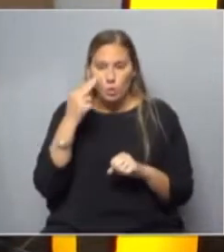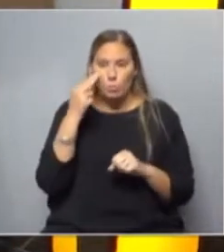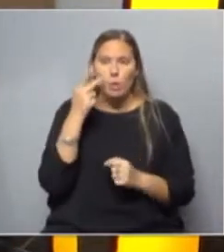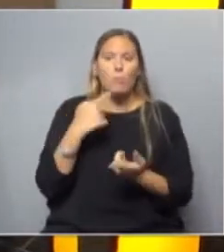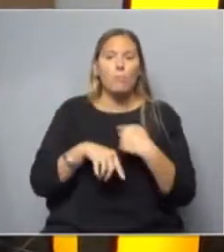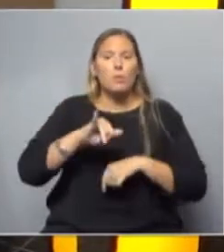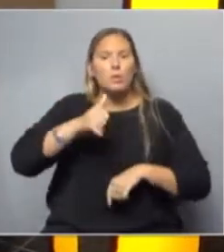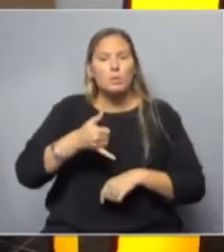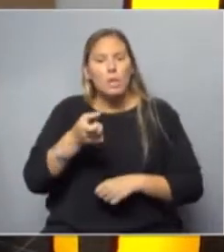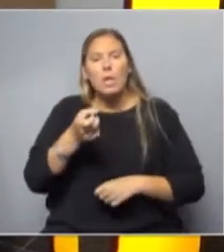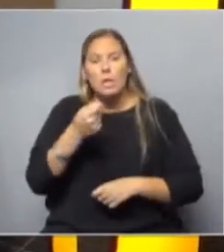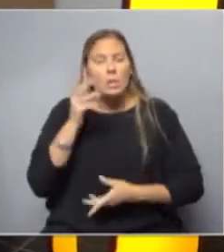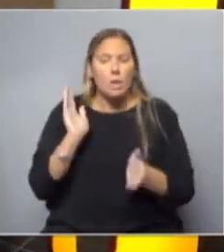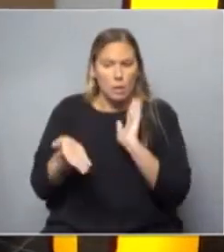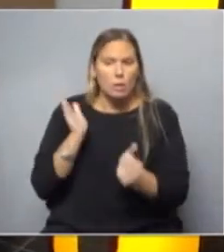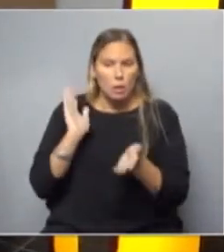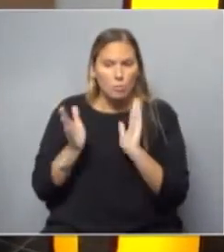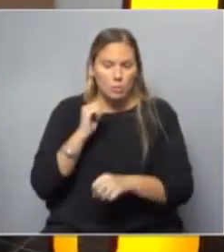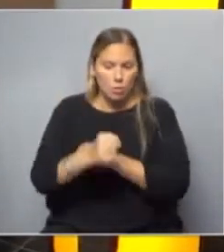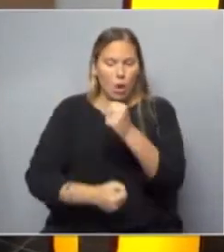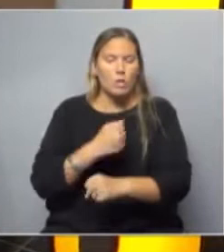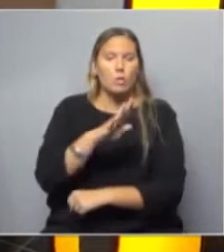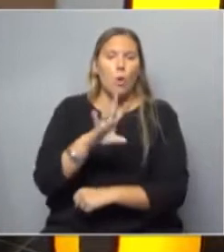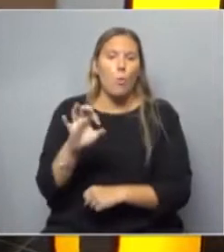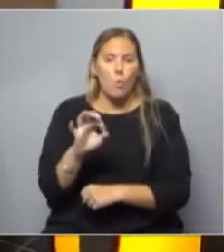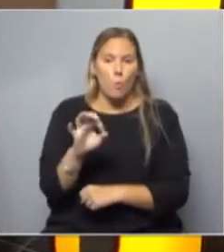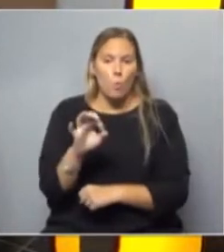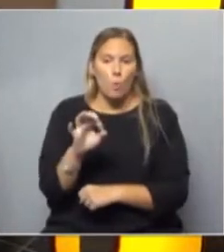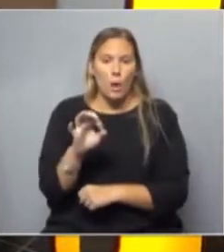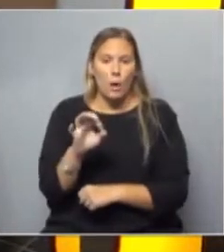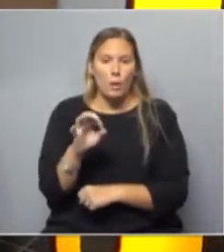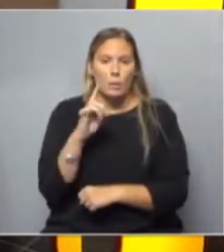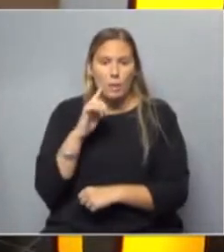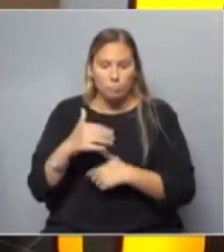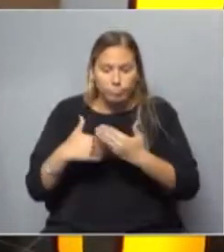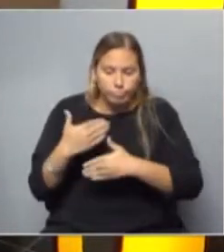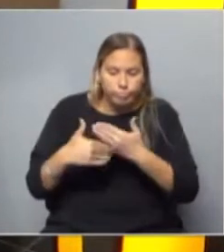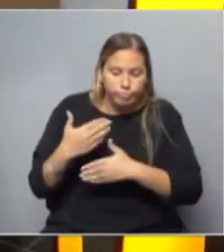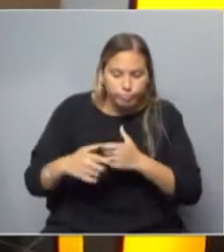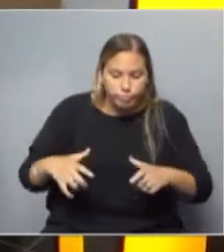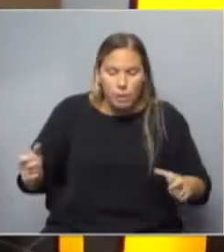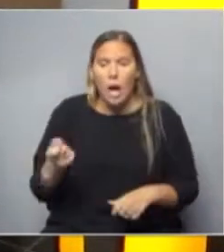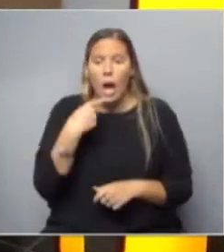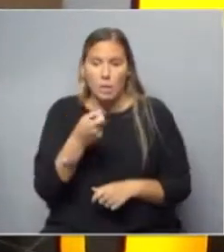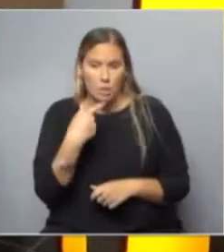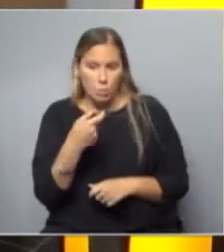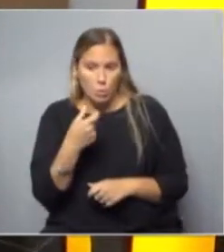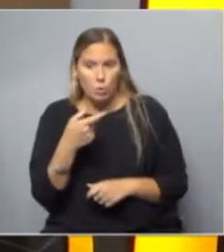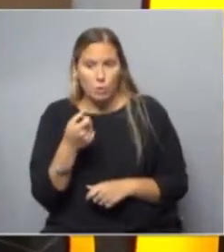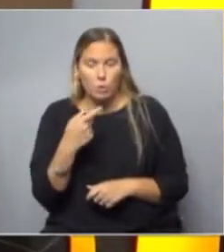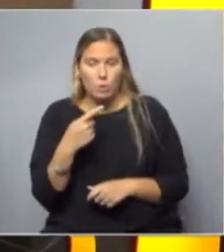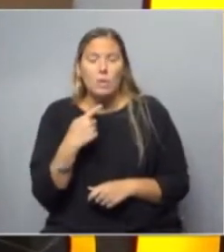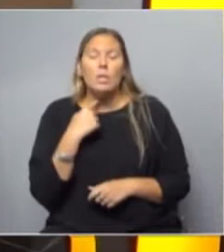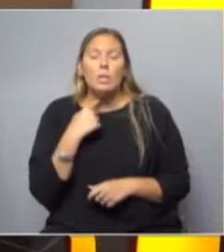sí existe tratamiento, ¿no? En los años 40 empezaron a desarrollarse distintos antibióticos y se